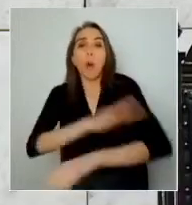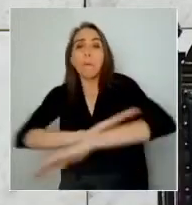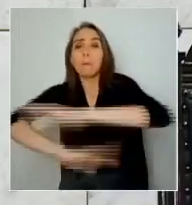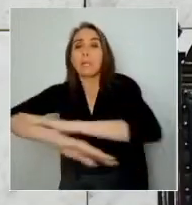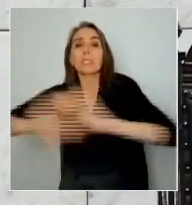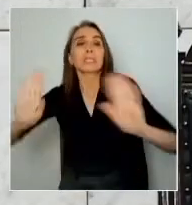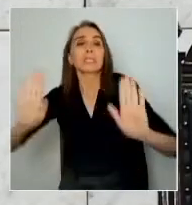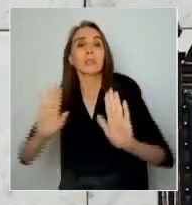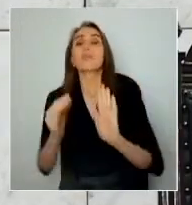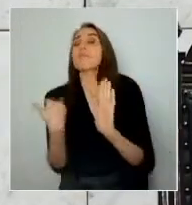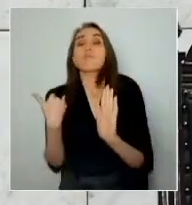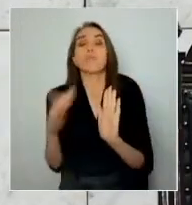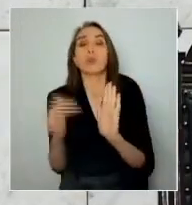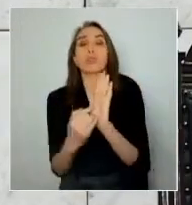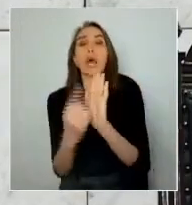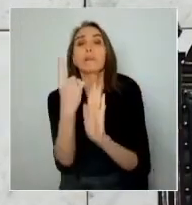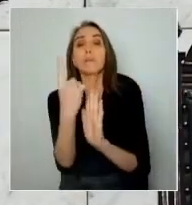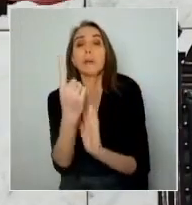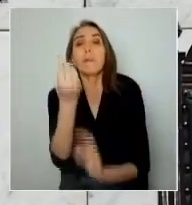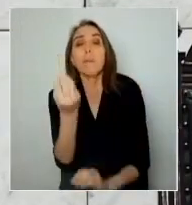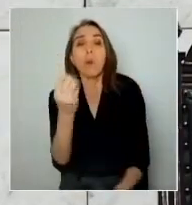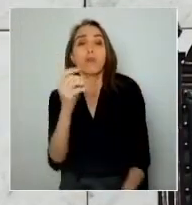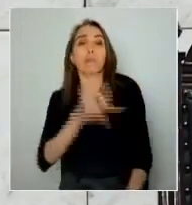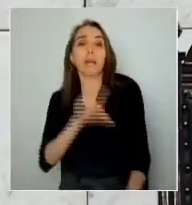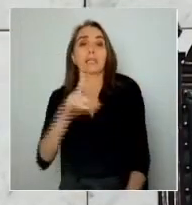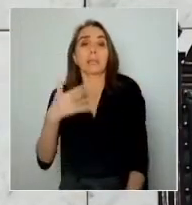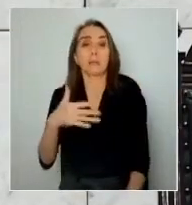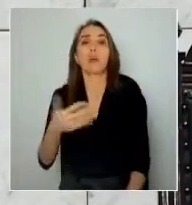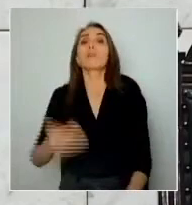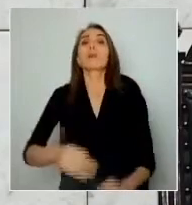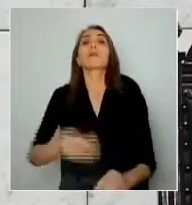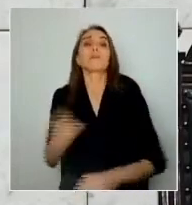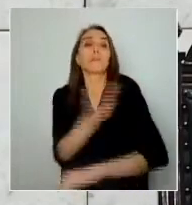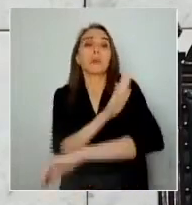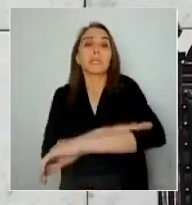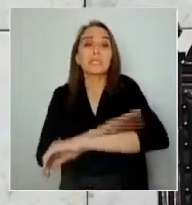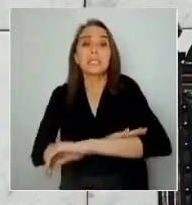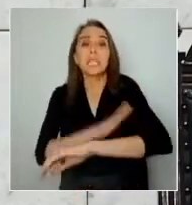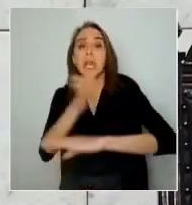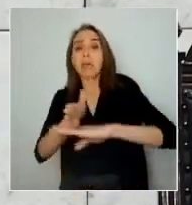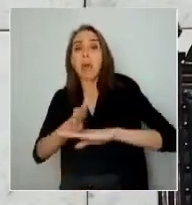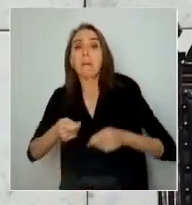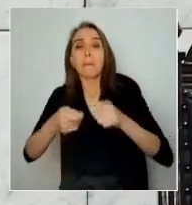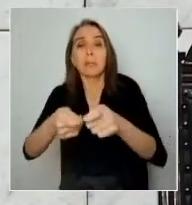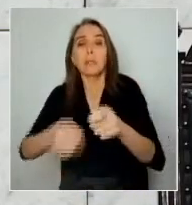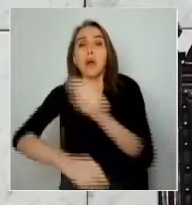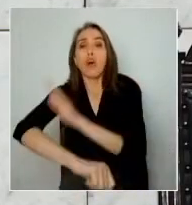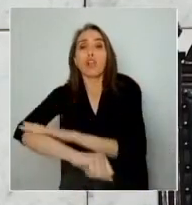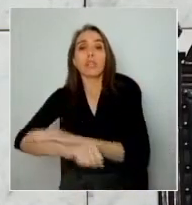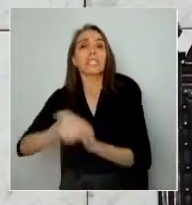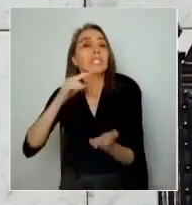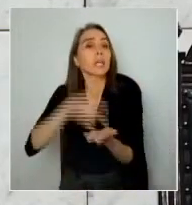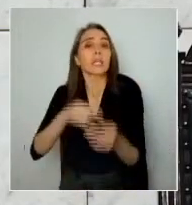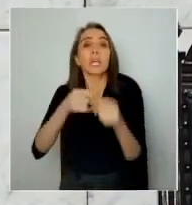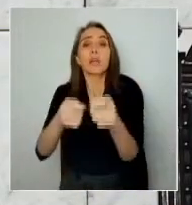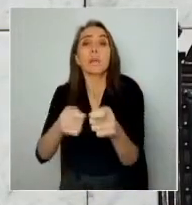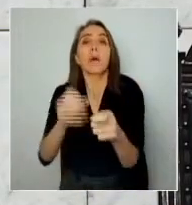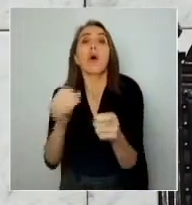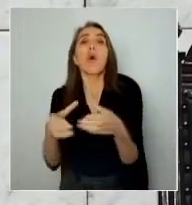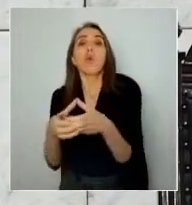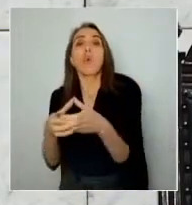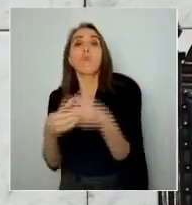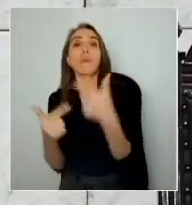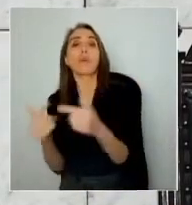estos proyectos podrían venir de la izquierda del centro de la derecha del oficialismo o de la oposición